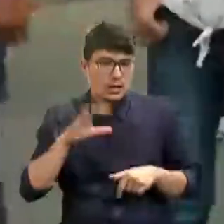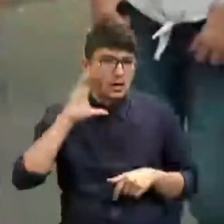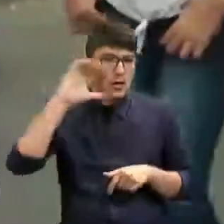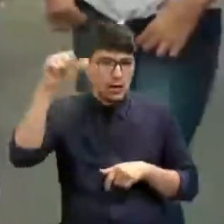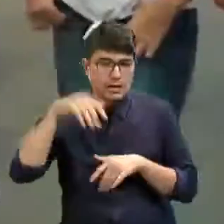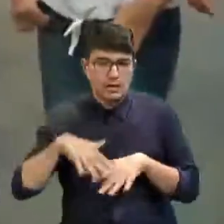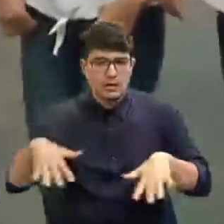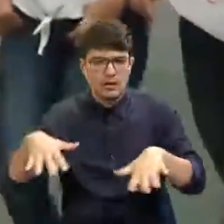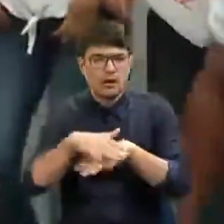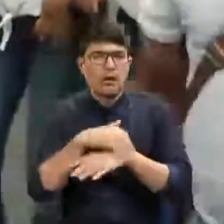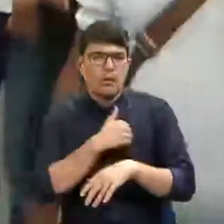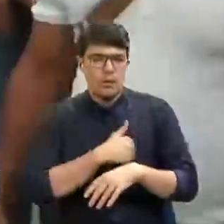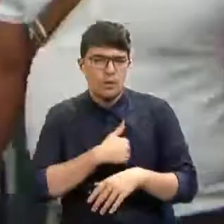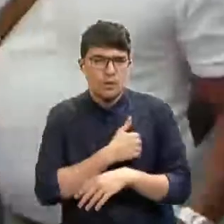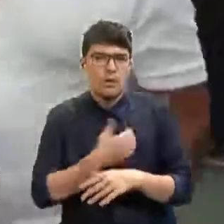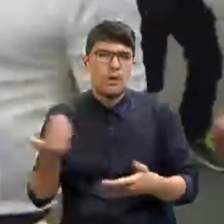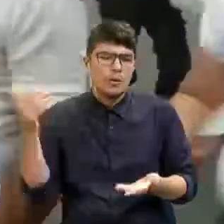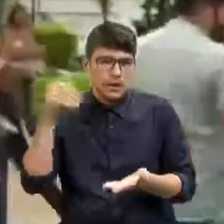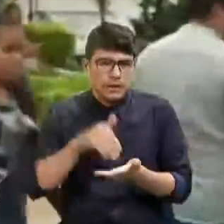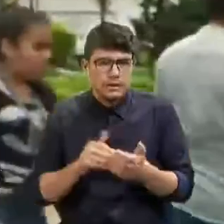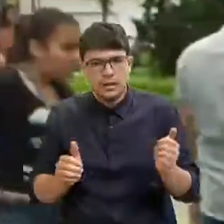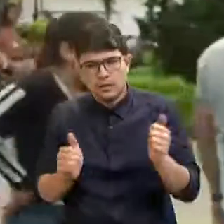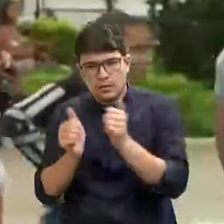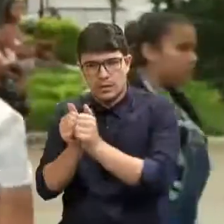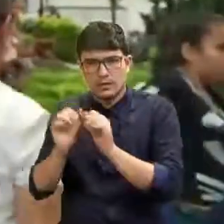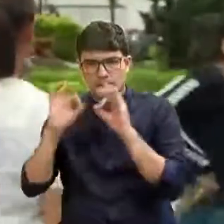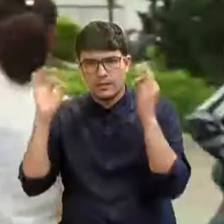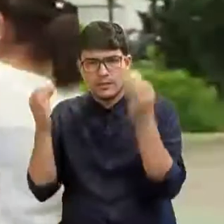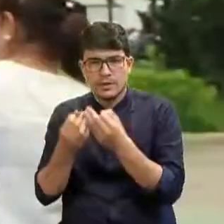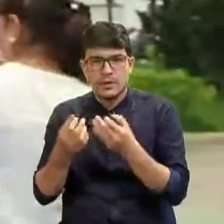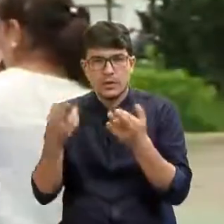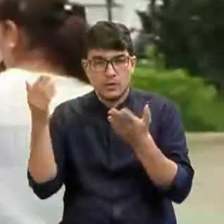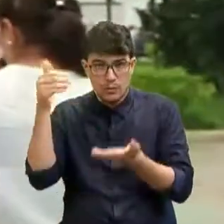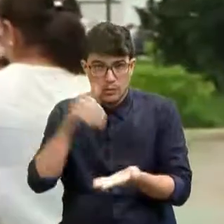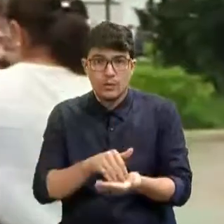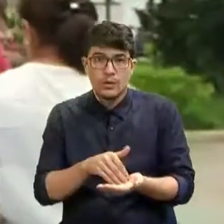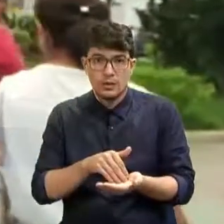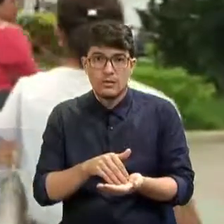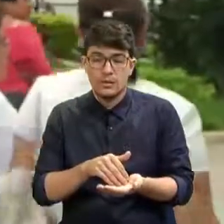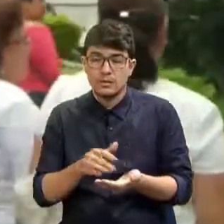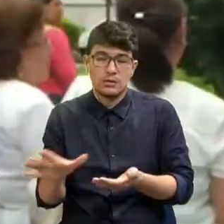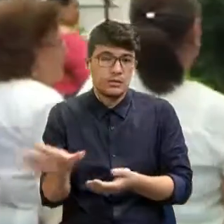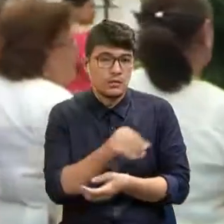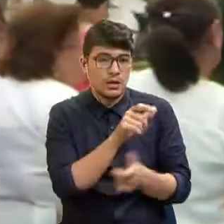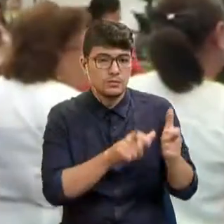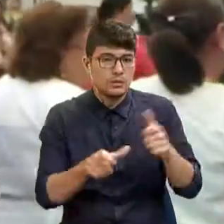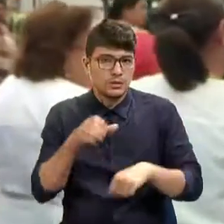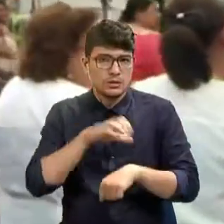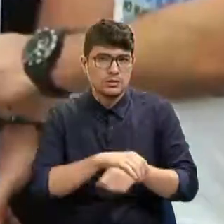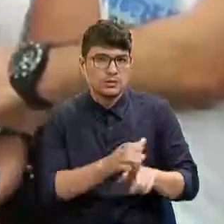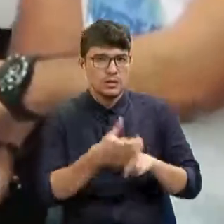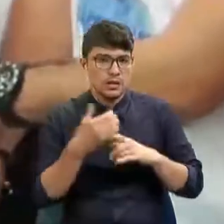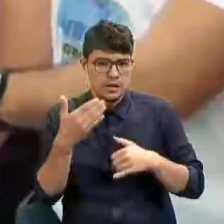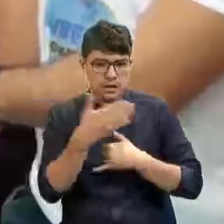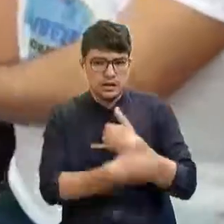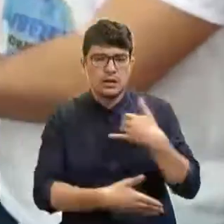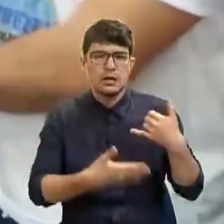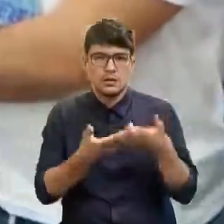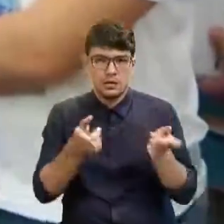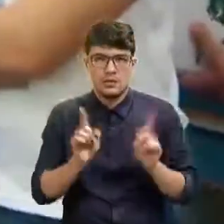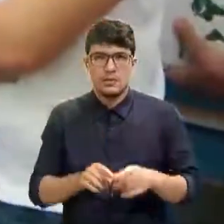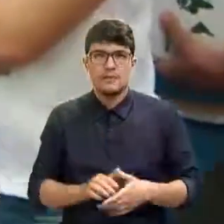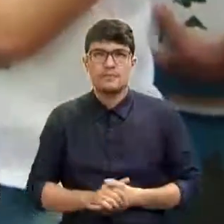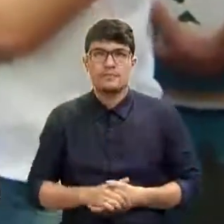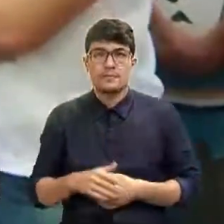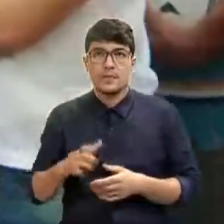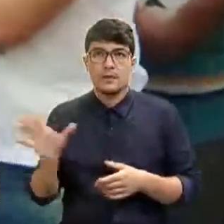provincia vuelvan a sus hogares y pues todos los secuestrados que se encuentran en todo el país los habitantes